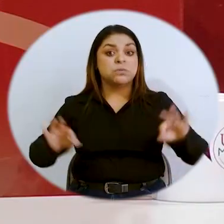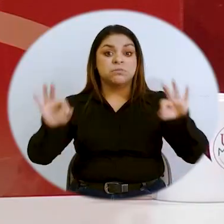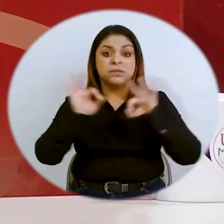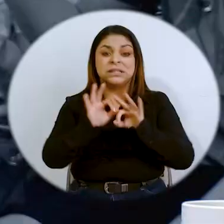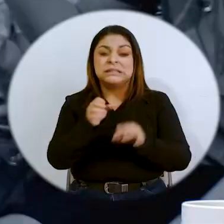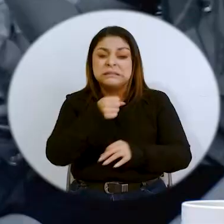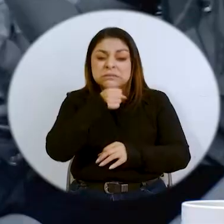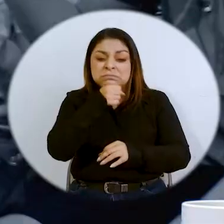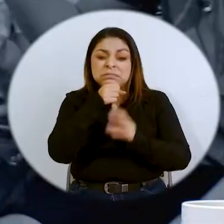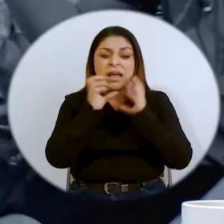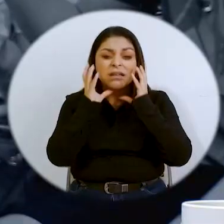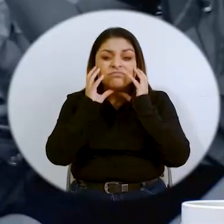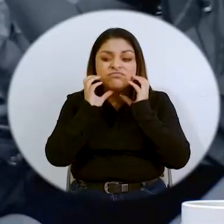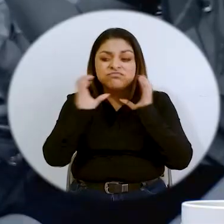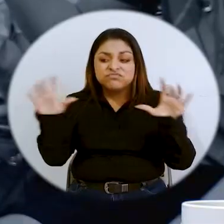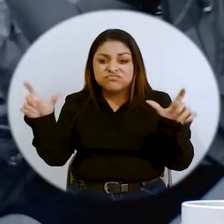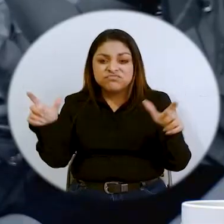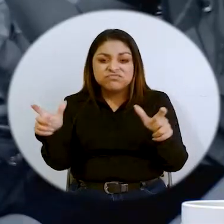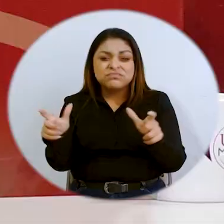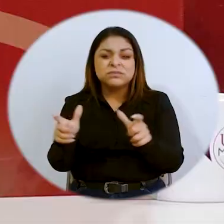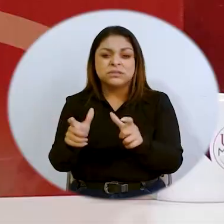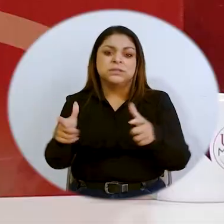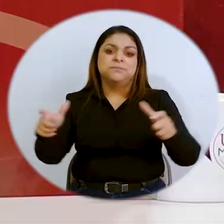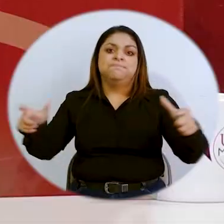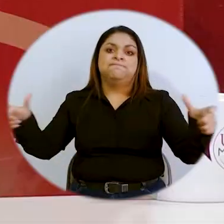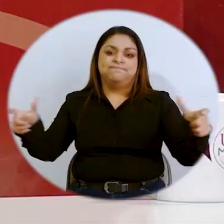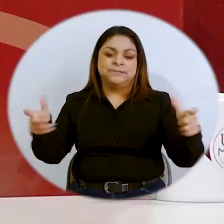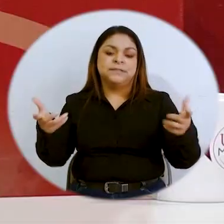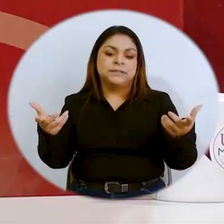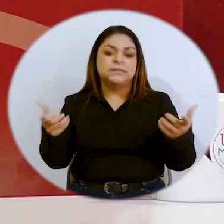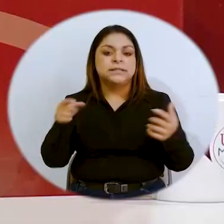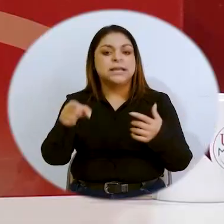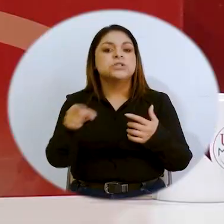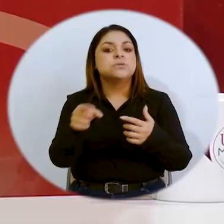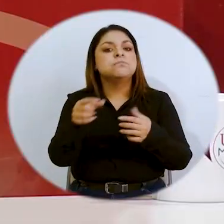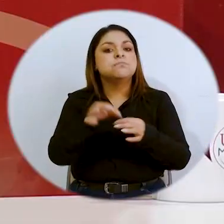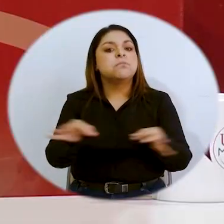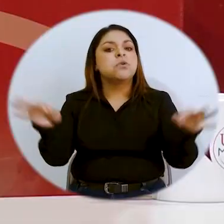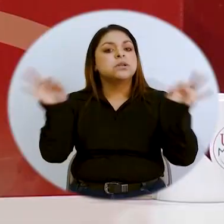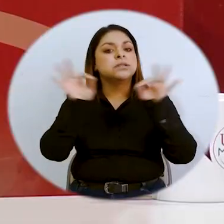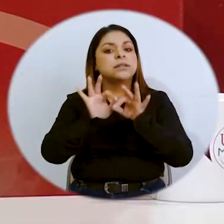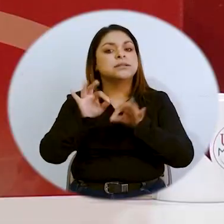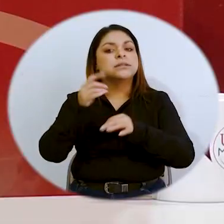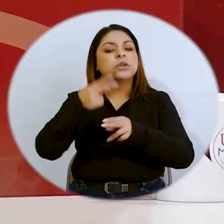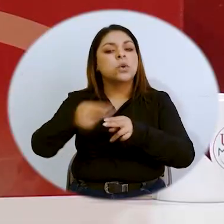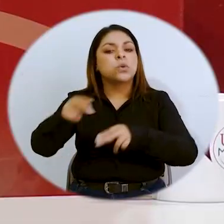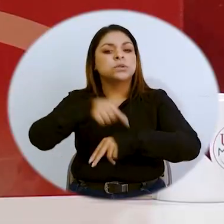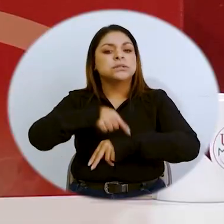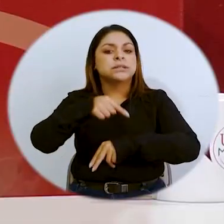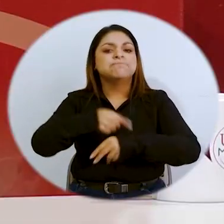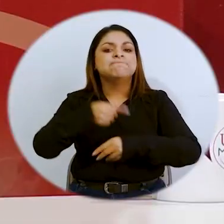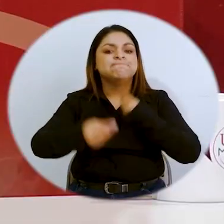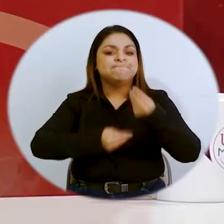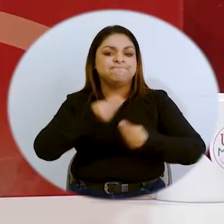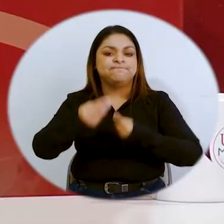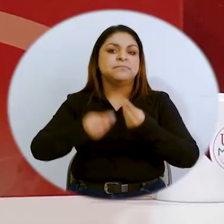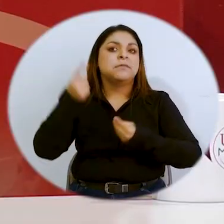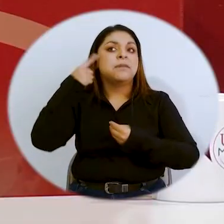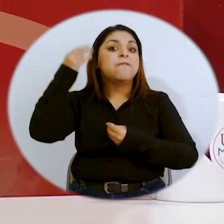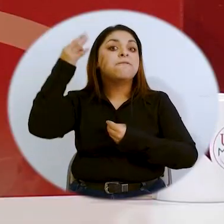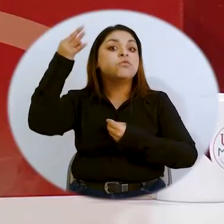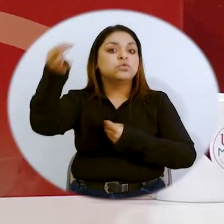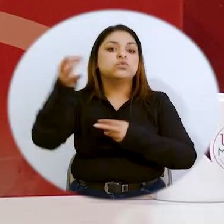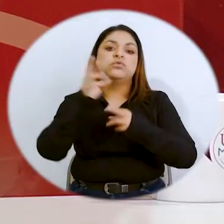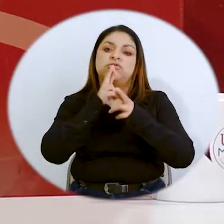muy importante el tema del envejecimiento de la población y las acciones que debemos realizar en el corto plazo para que se den resultados también en